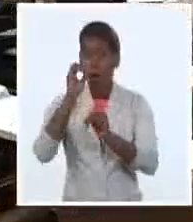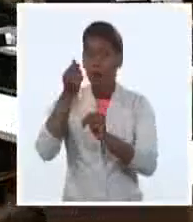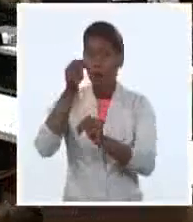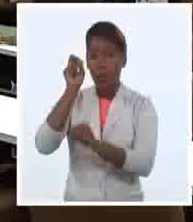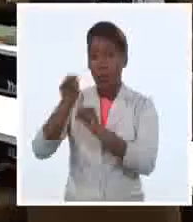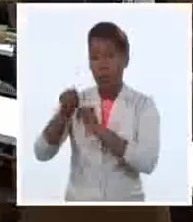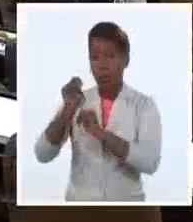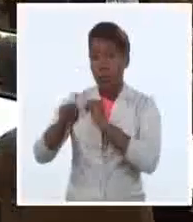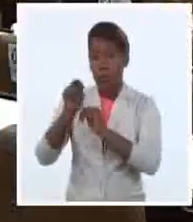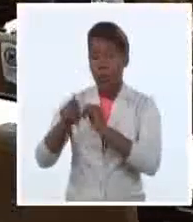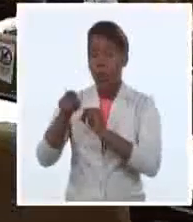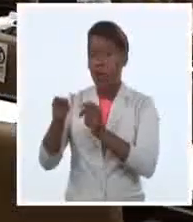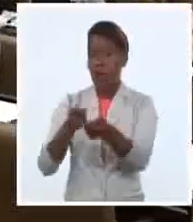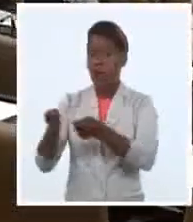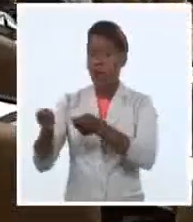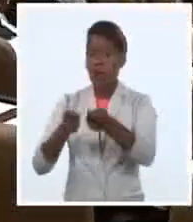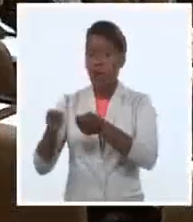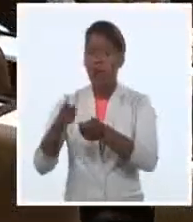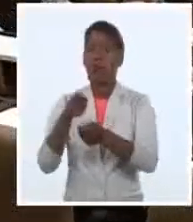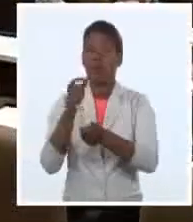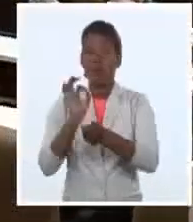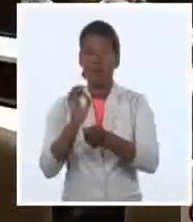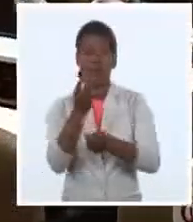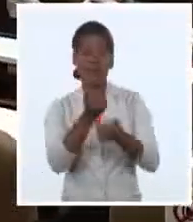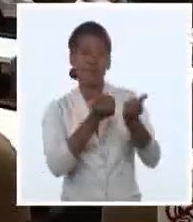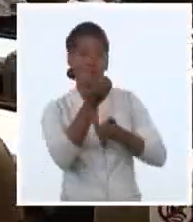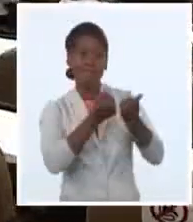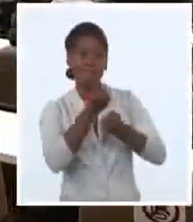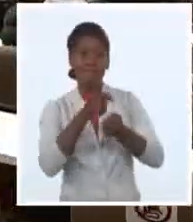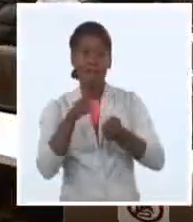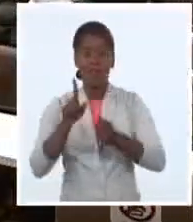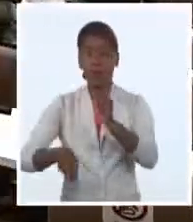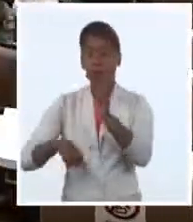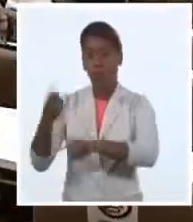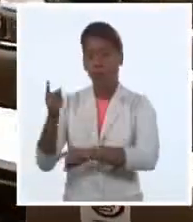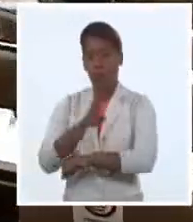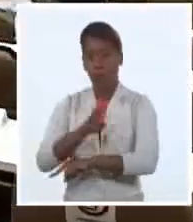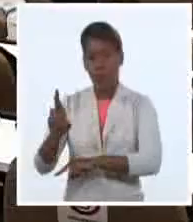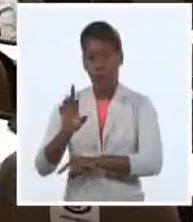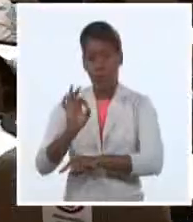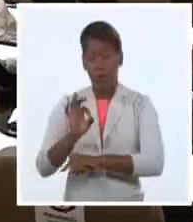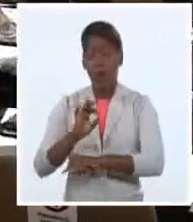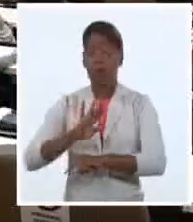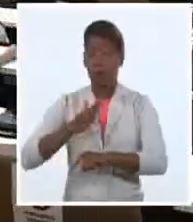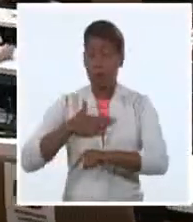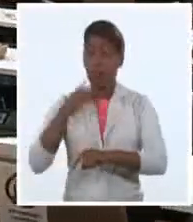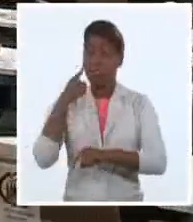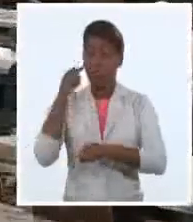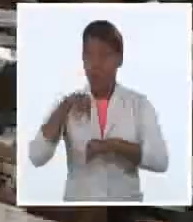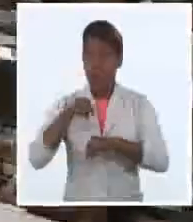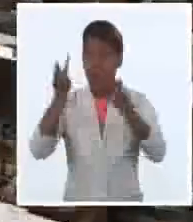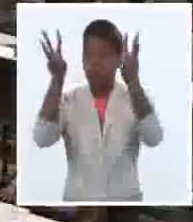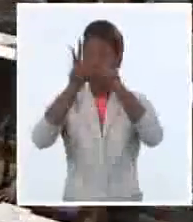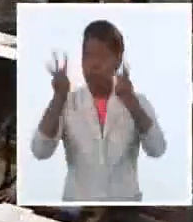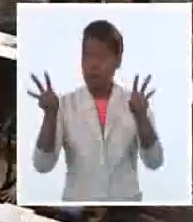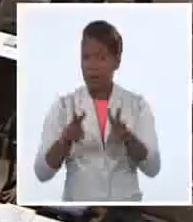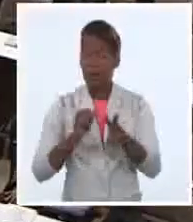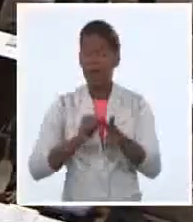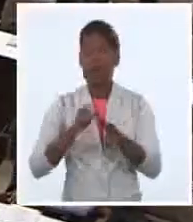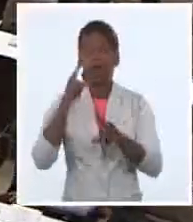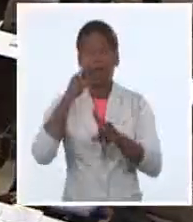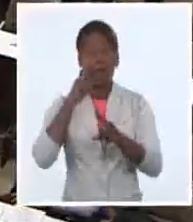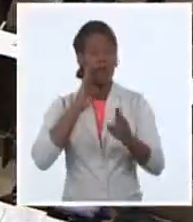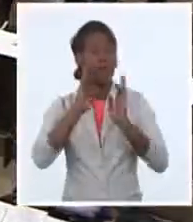actividades. En sus plataformas comunicativas, incluyendo las redes digitales, emiten a diario pronunciamientos